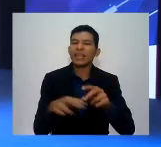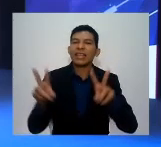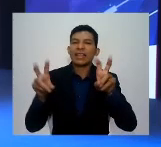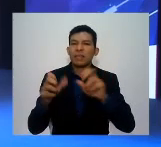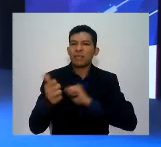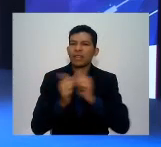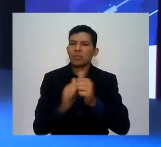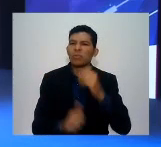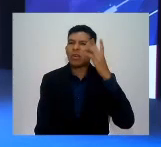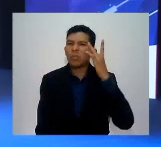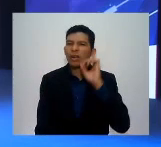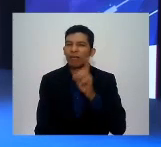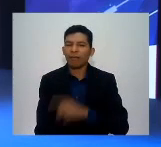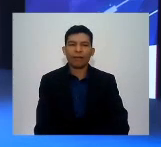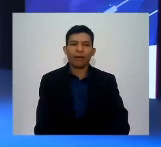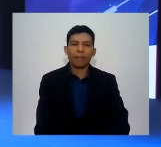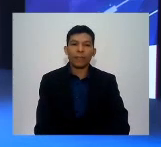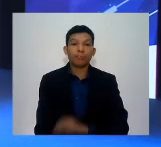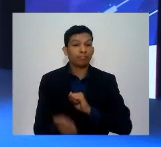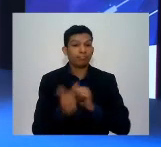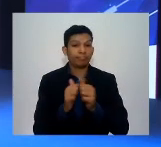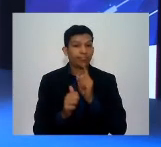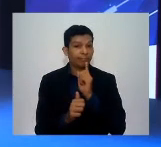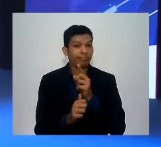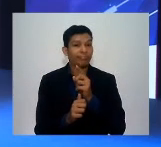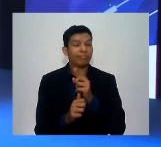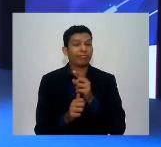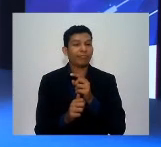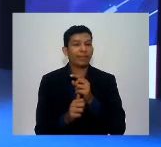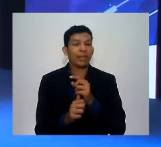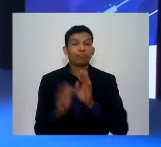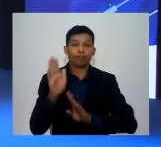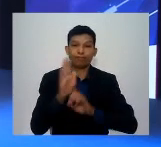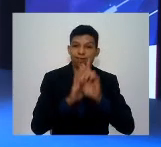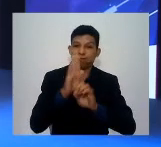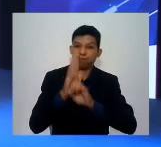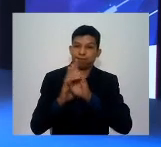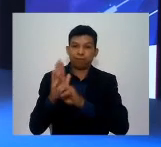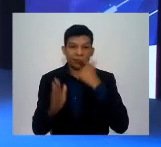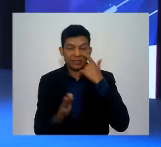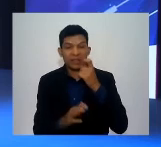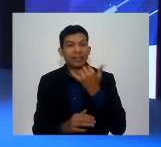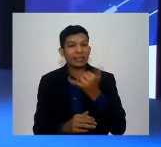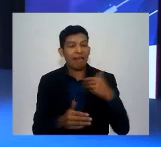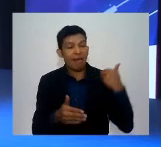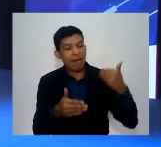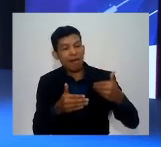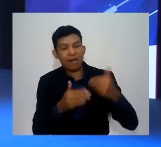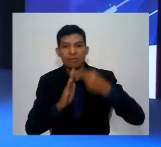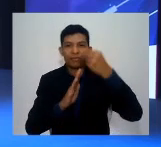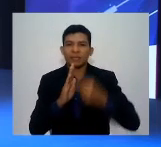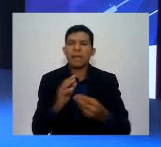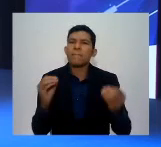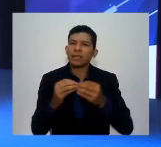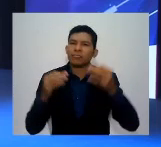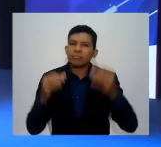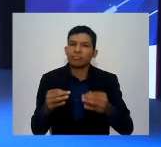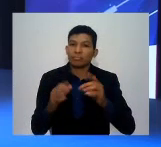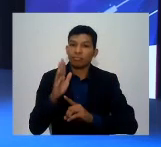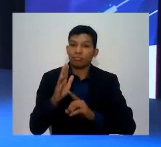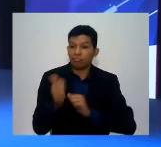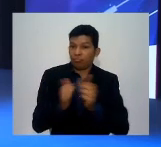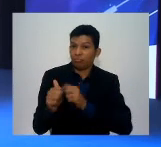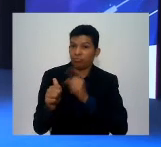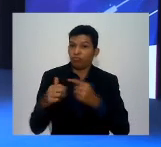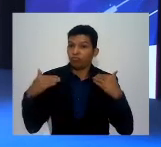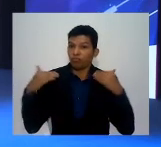Muchos habrán visto unas cositas que se ponen en el dedo y que tienen una lucecita roja. Esas cosas nos sirven para medir nuestro pulso y además nos sirven para